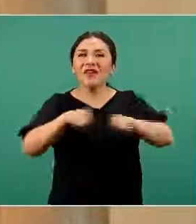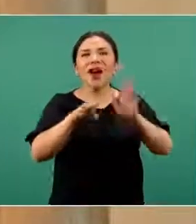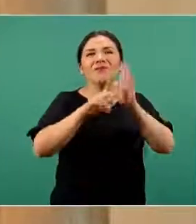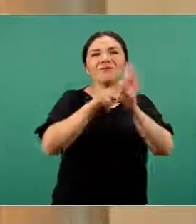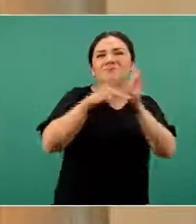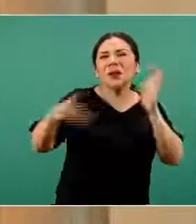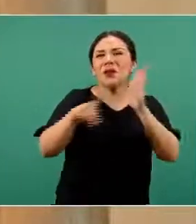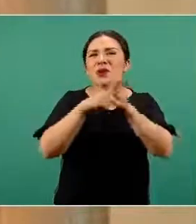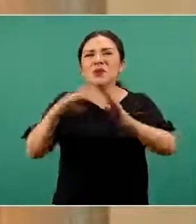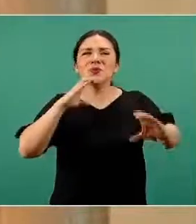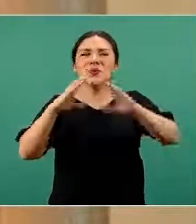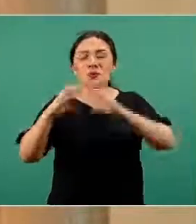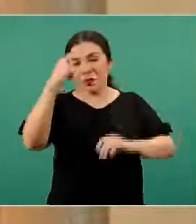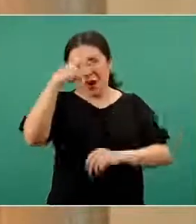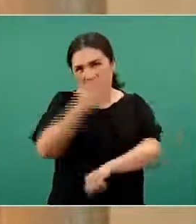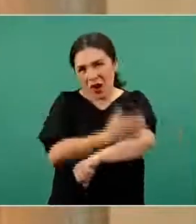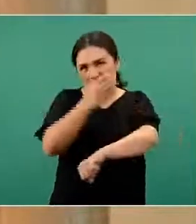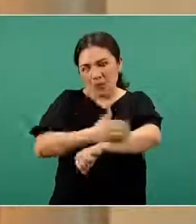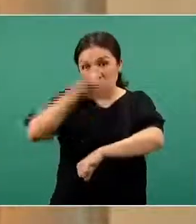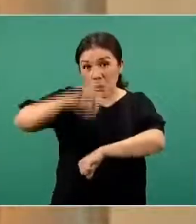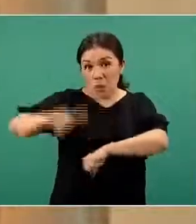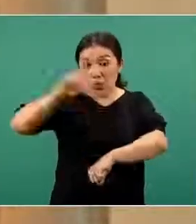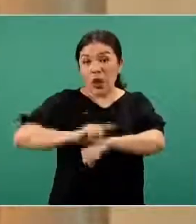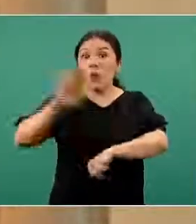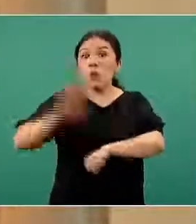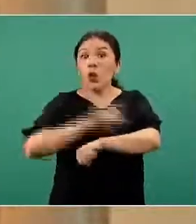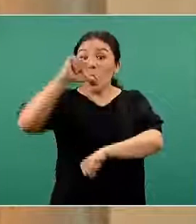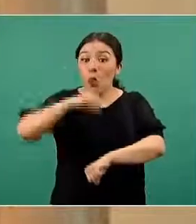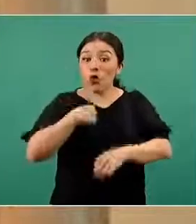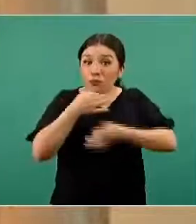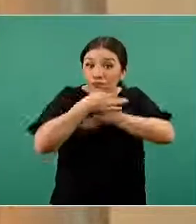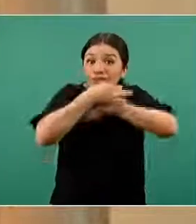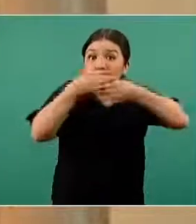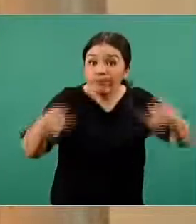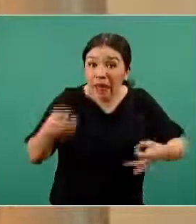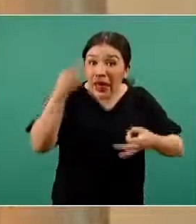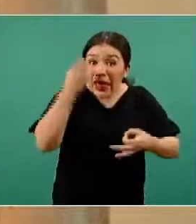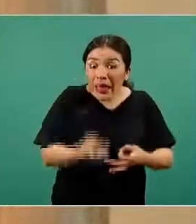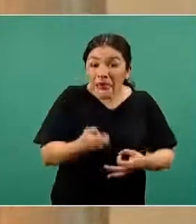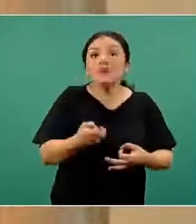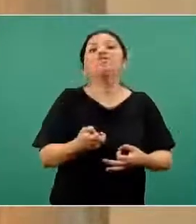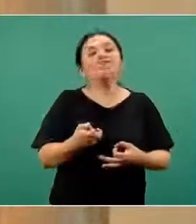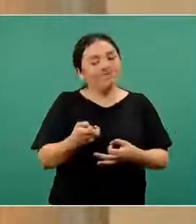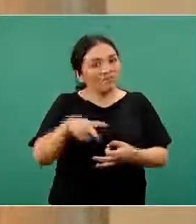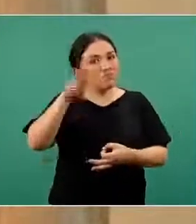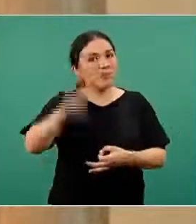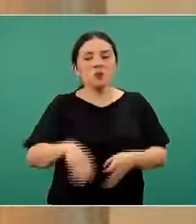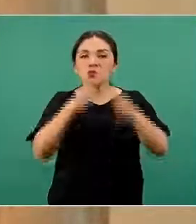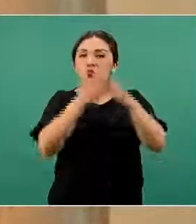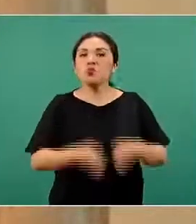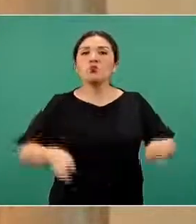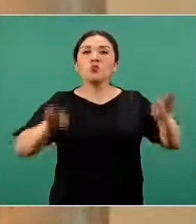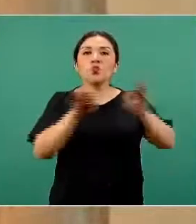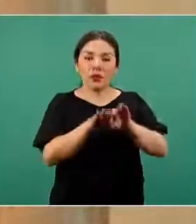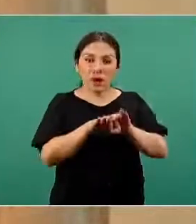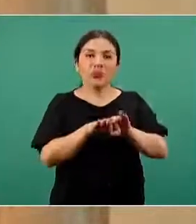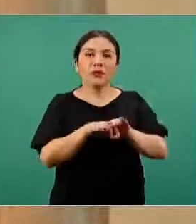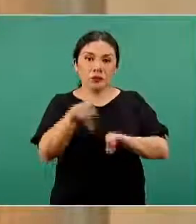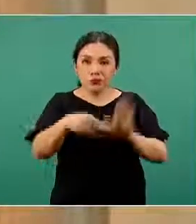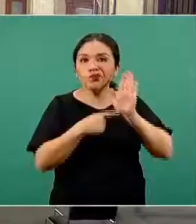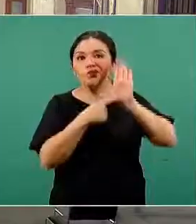nos acompañan aquí en la sala, porque el mensaje que tenemos que transmitir esta noche es sumamente